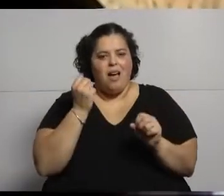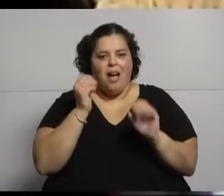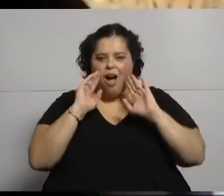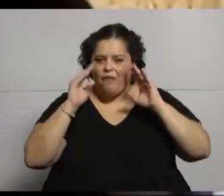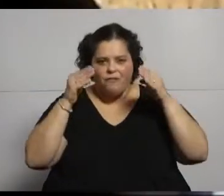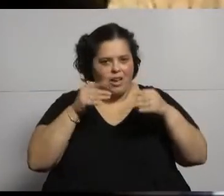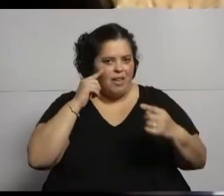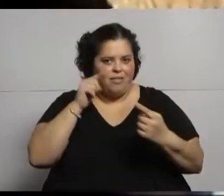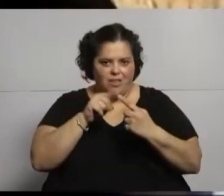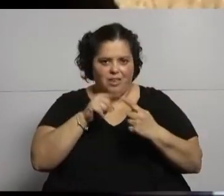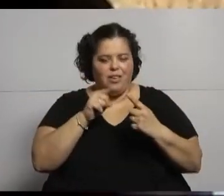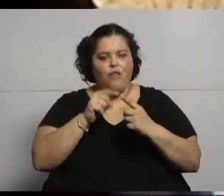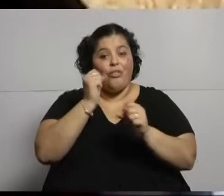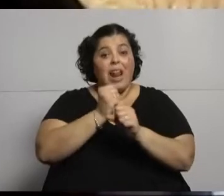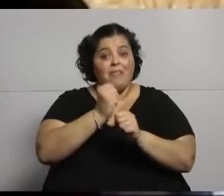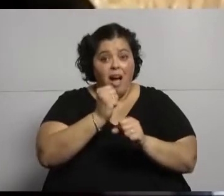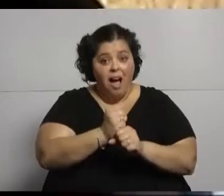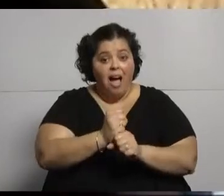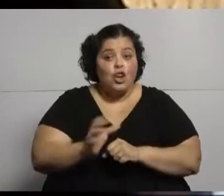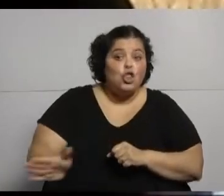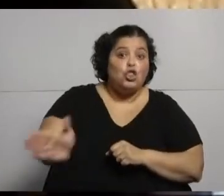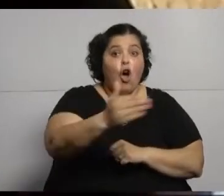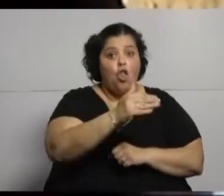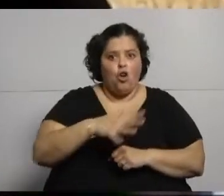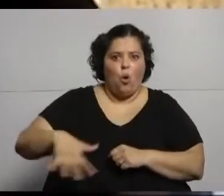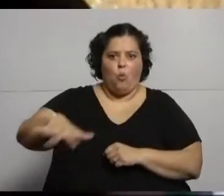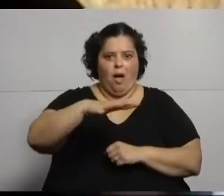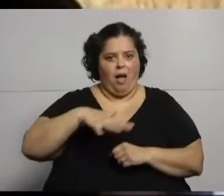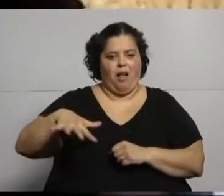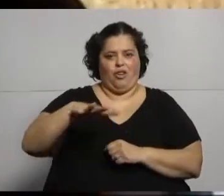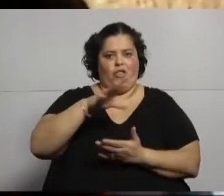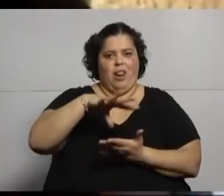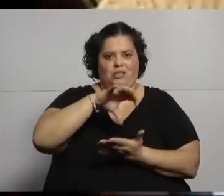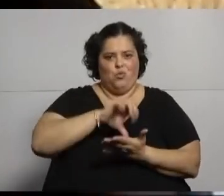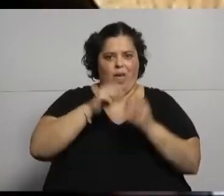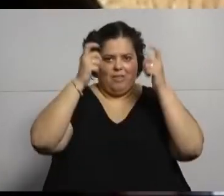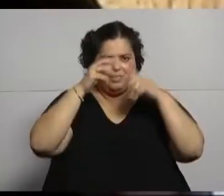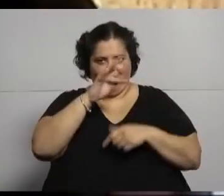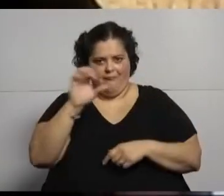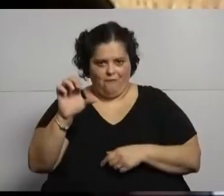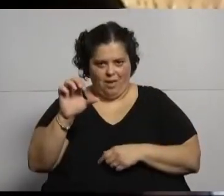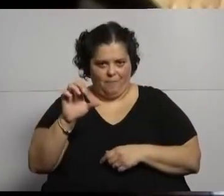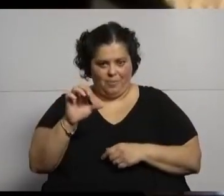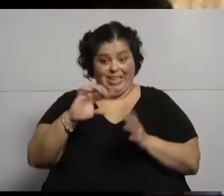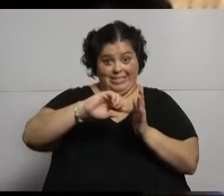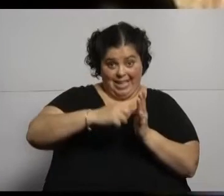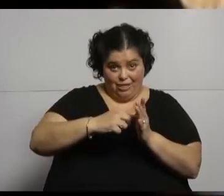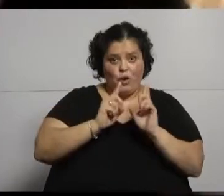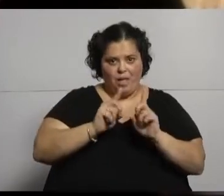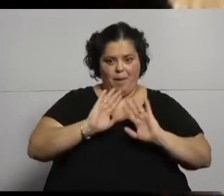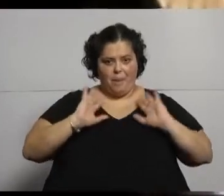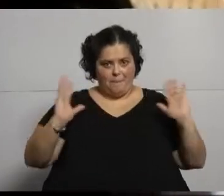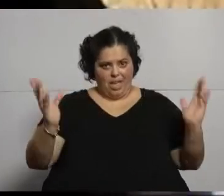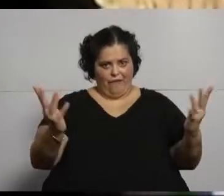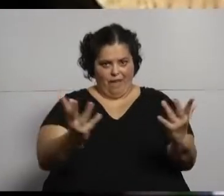con todos los barrios de la ciudad de Santa Fe, entre el centro y la periferia, ¿sí? como se lo ha denominado